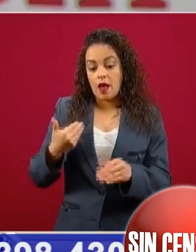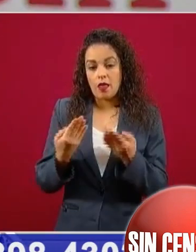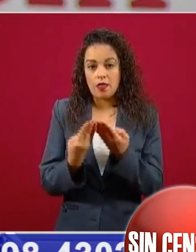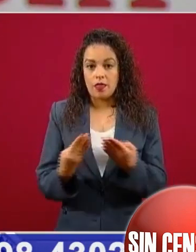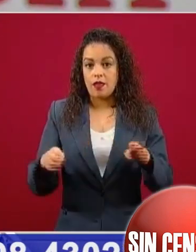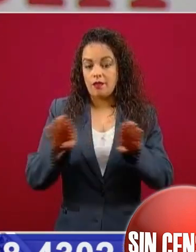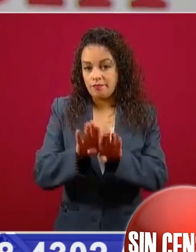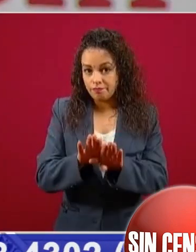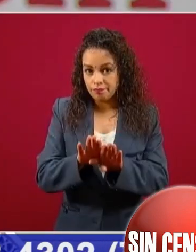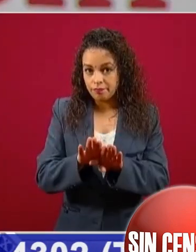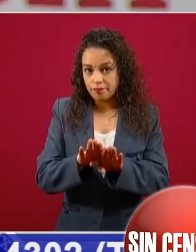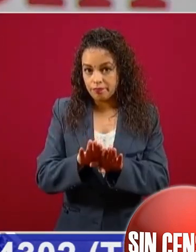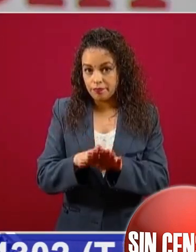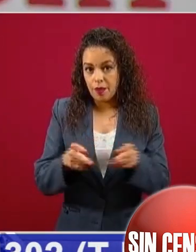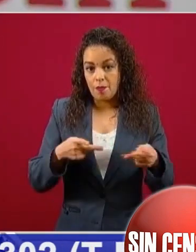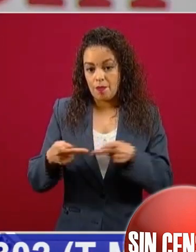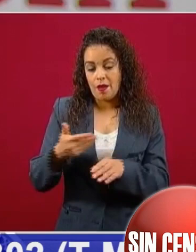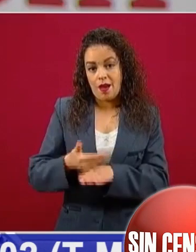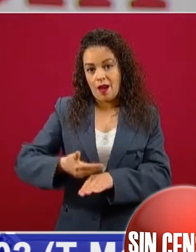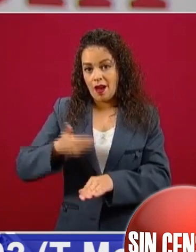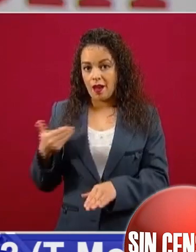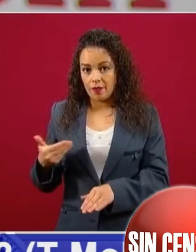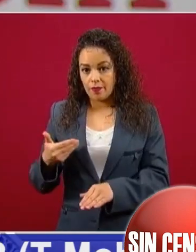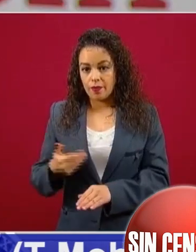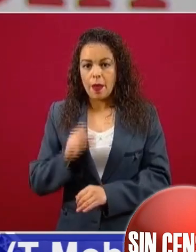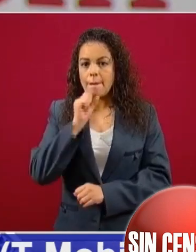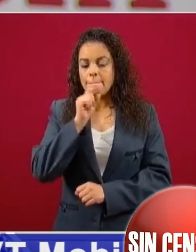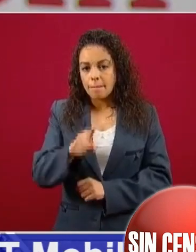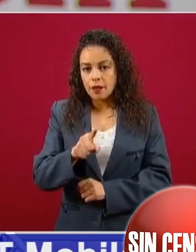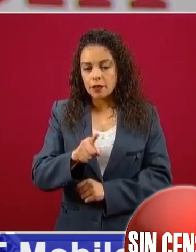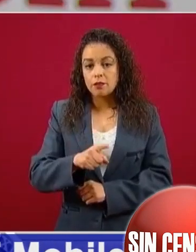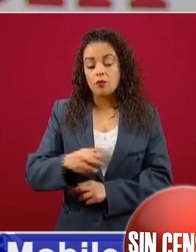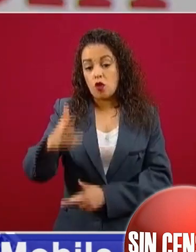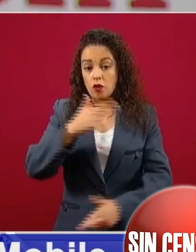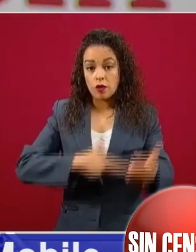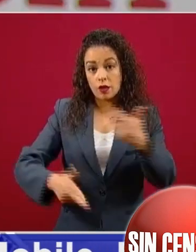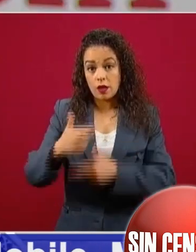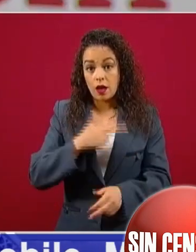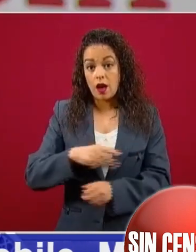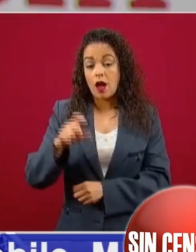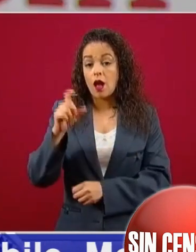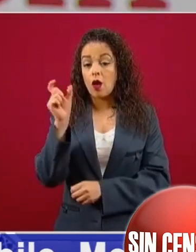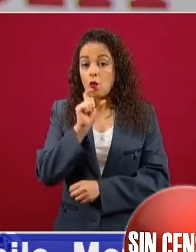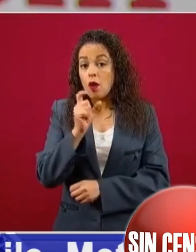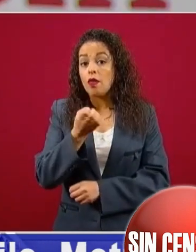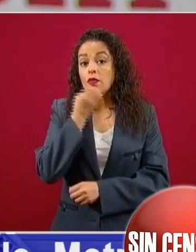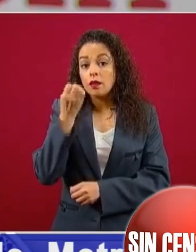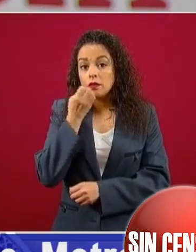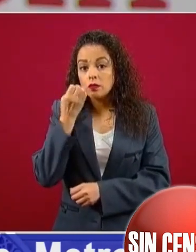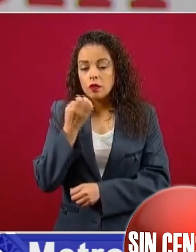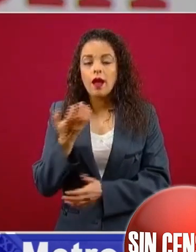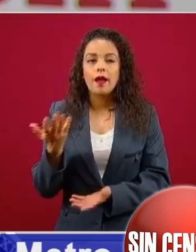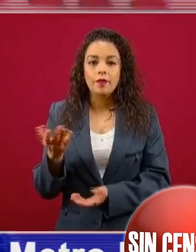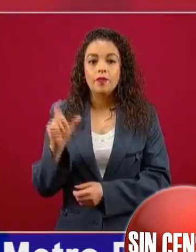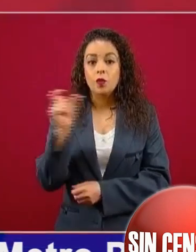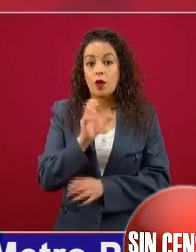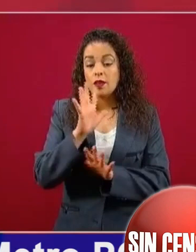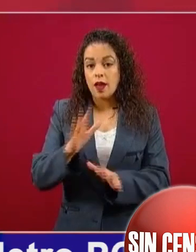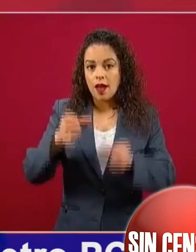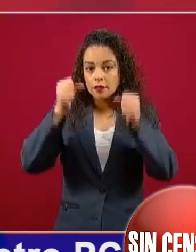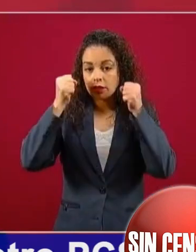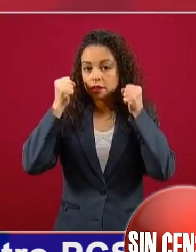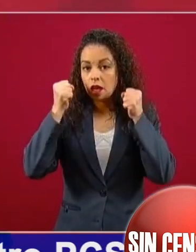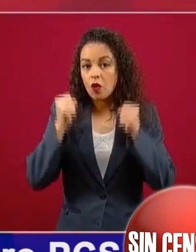con el regreso. El regreso no será hasta que no sea seguro regresar. Y para que sepamos que es